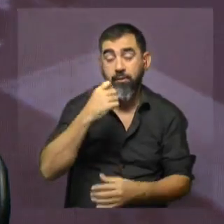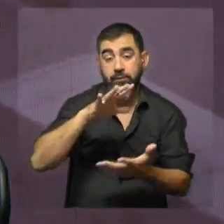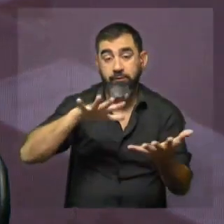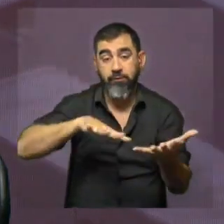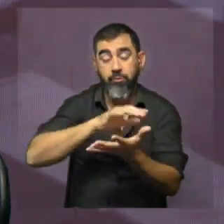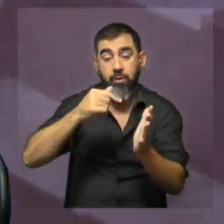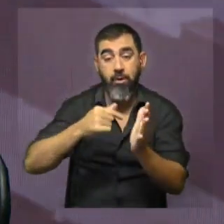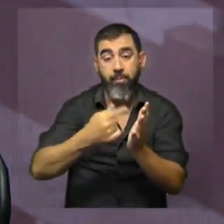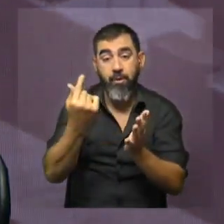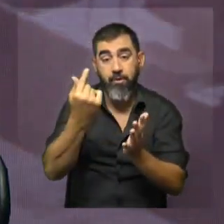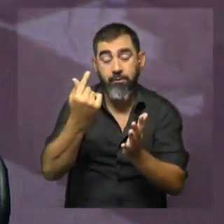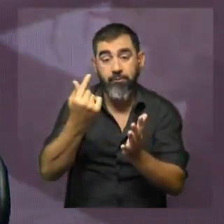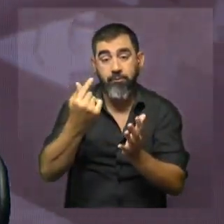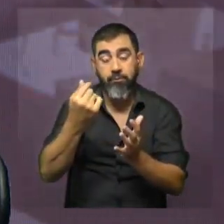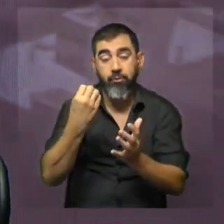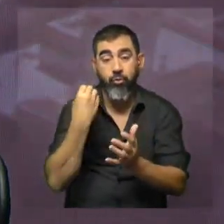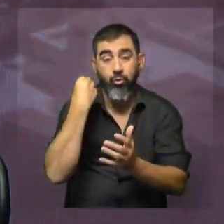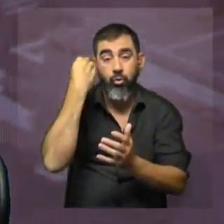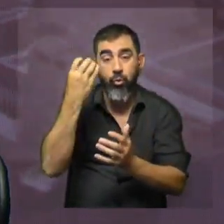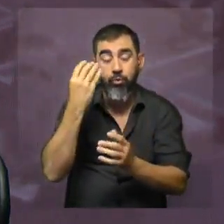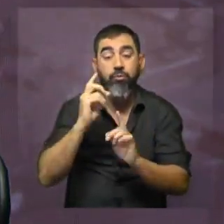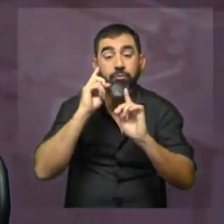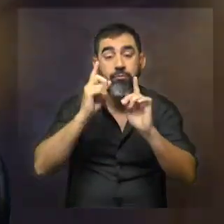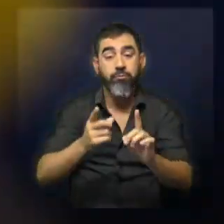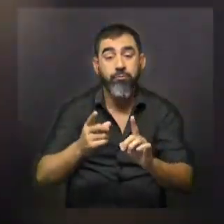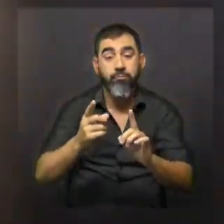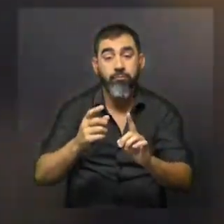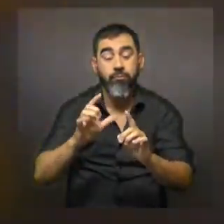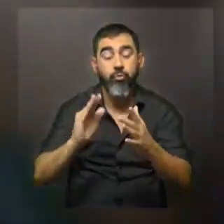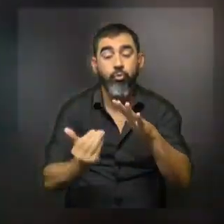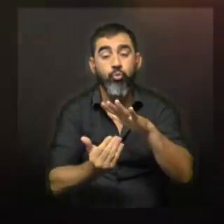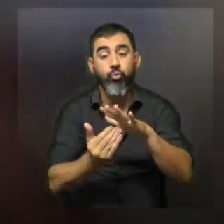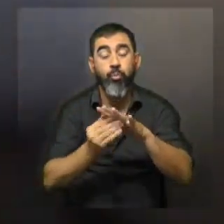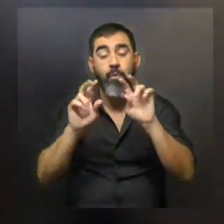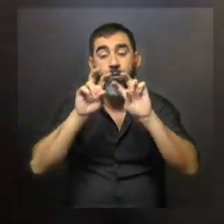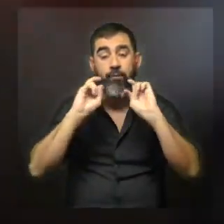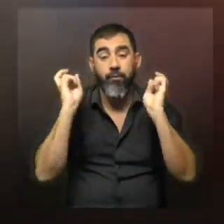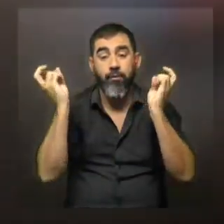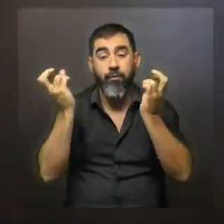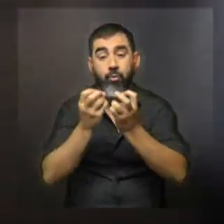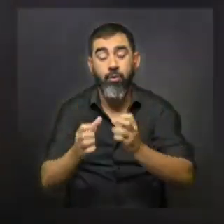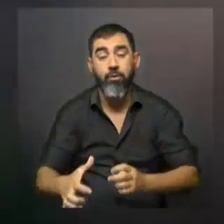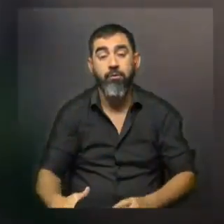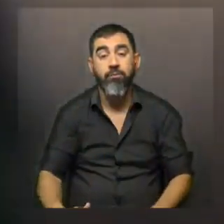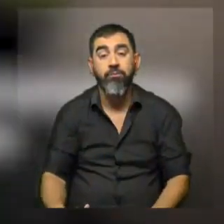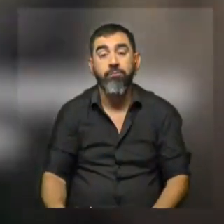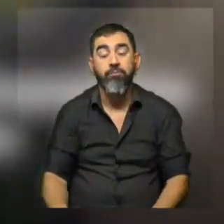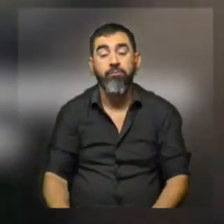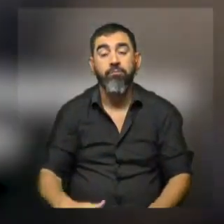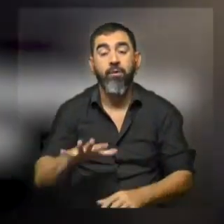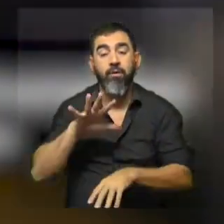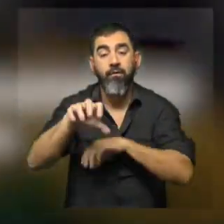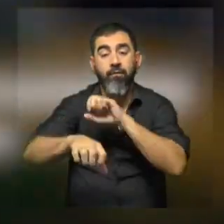en Brasilia, en el Congreso, también en el Supremo Tribunal Federal y en Plan Alto, la invasión